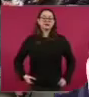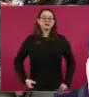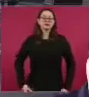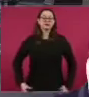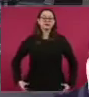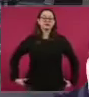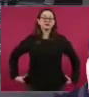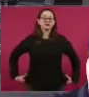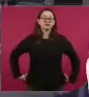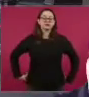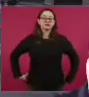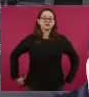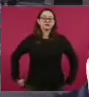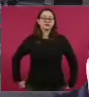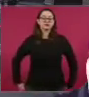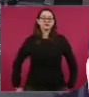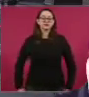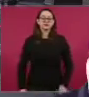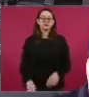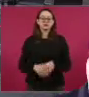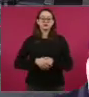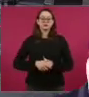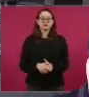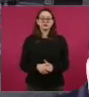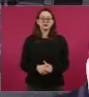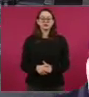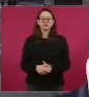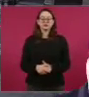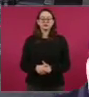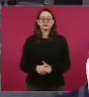Y pues desde luego para